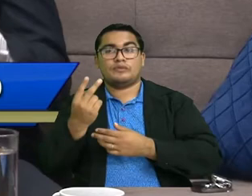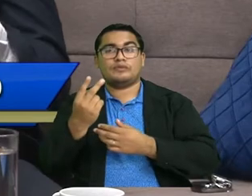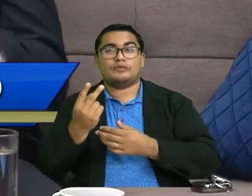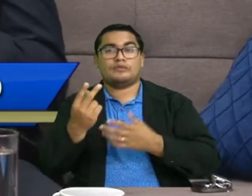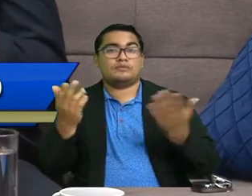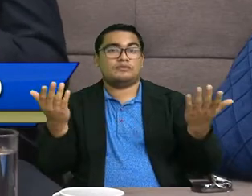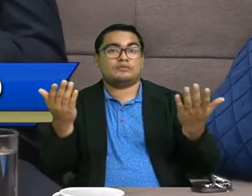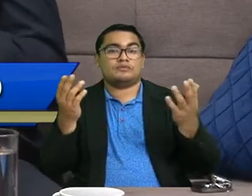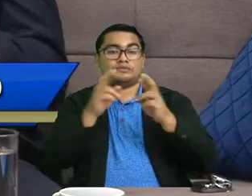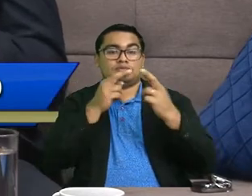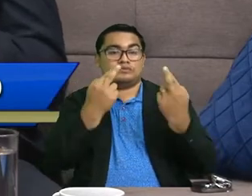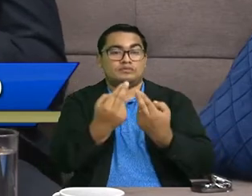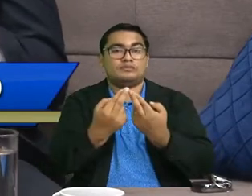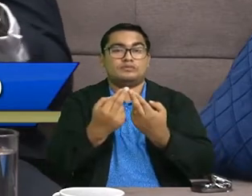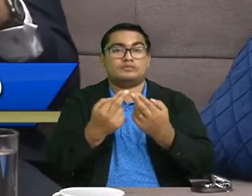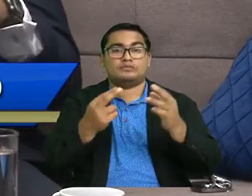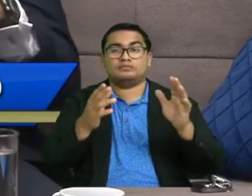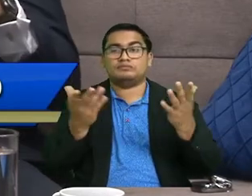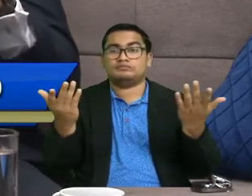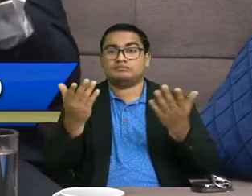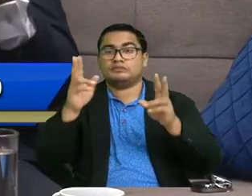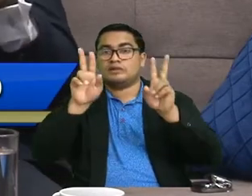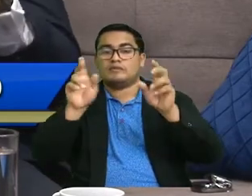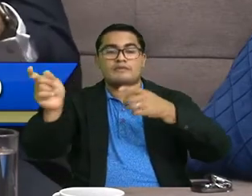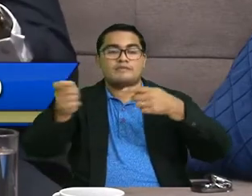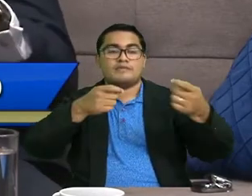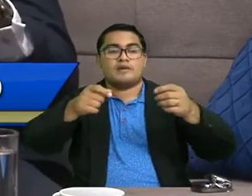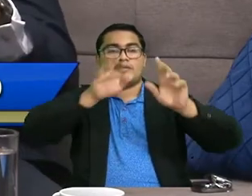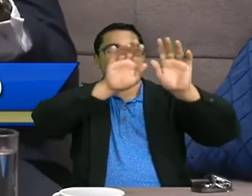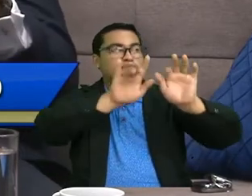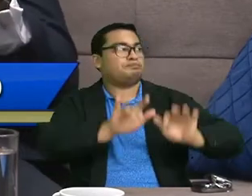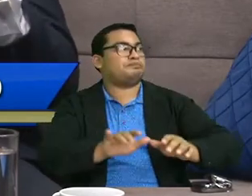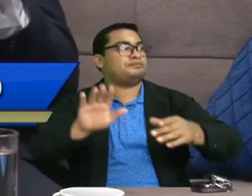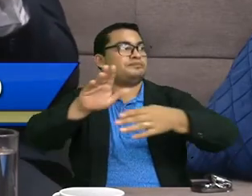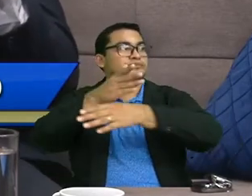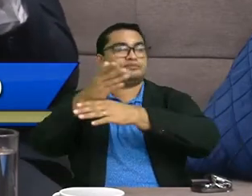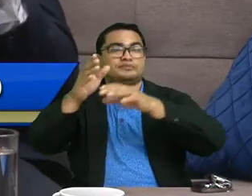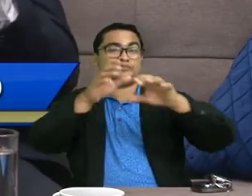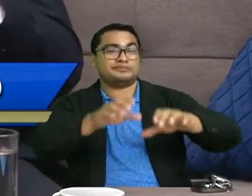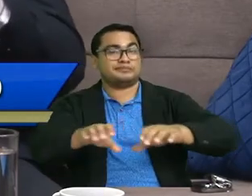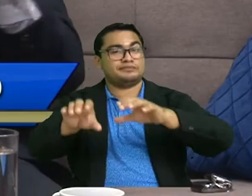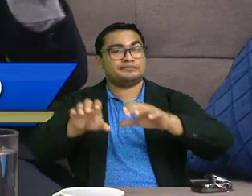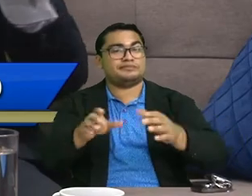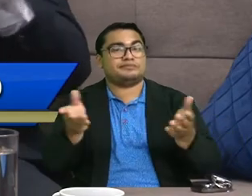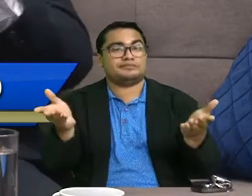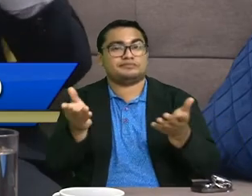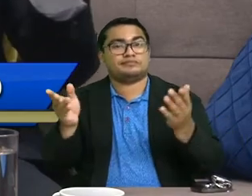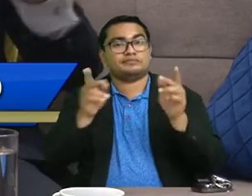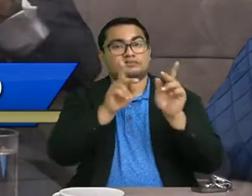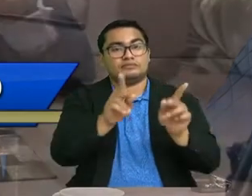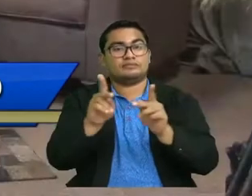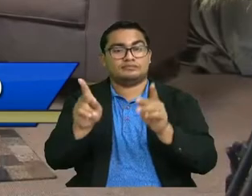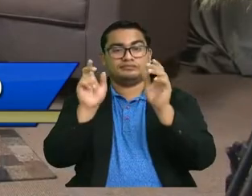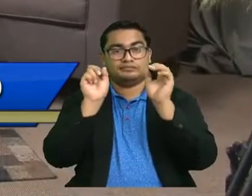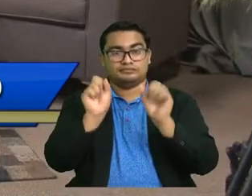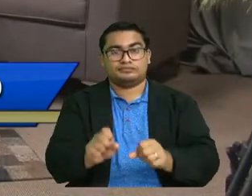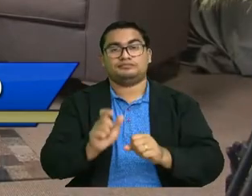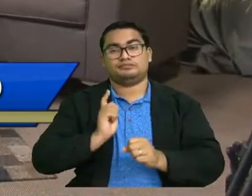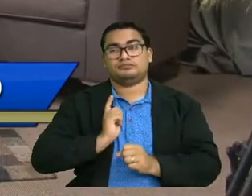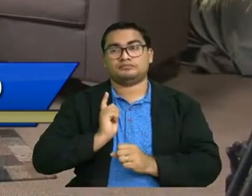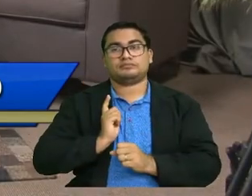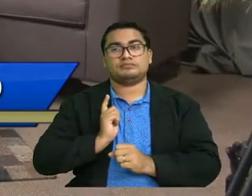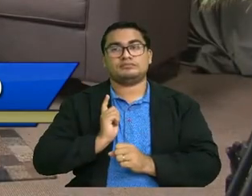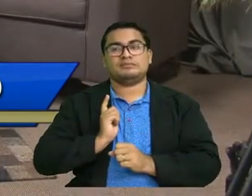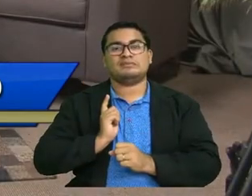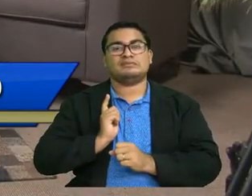digitales. Entonces, vamos a tener varios eventos paralelos en que la gente va a poder tener las opciones de